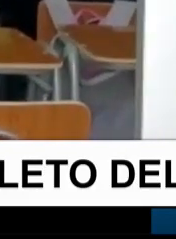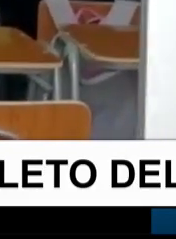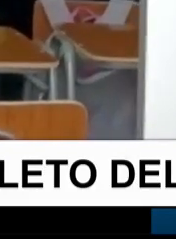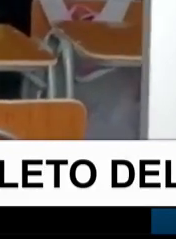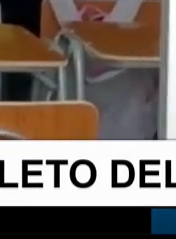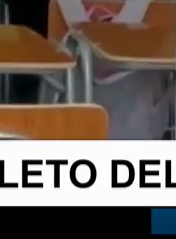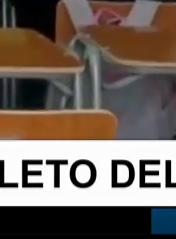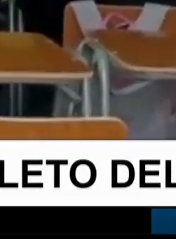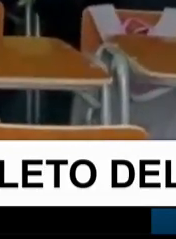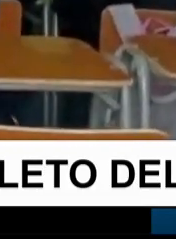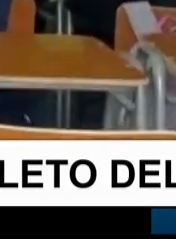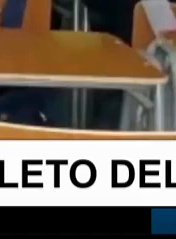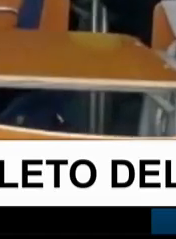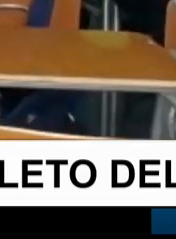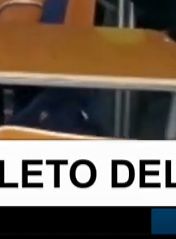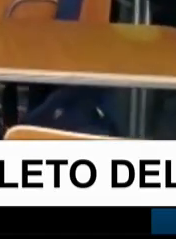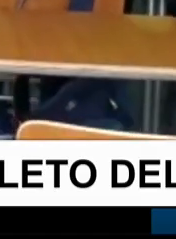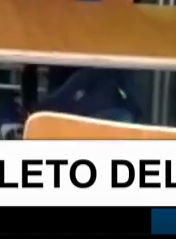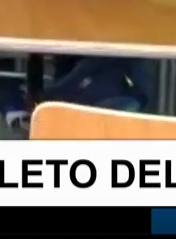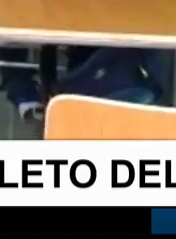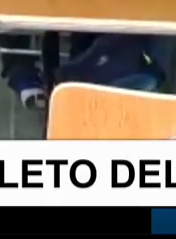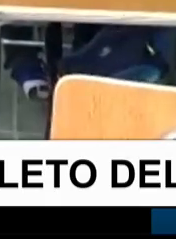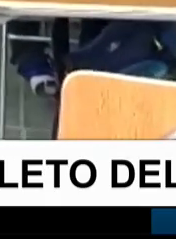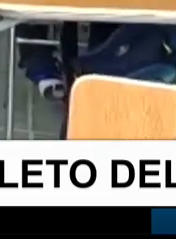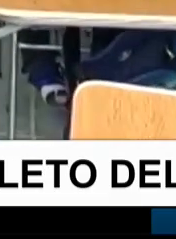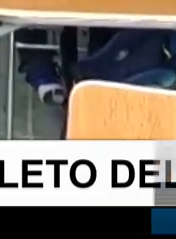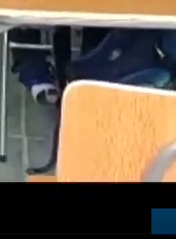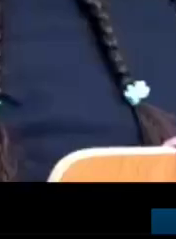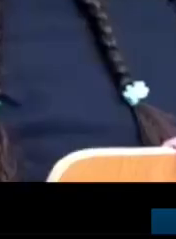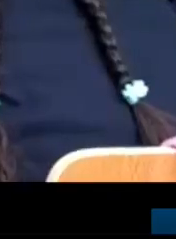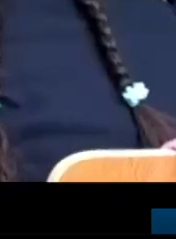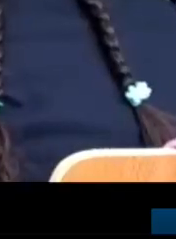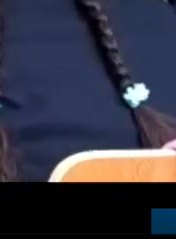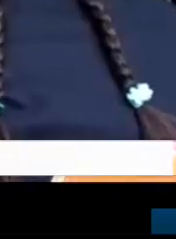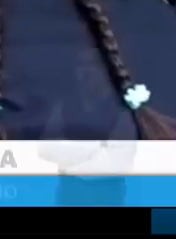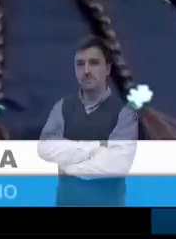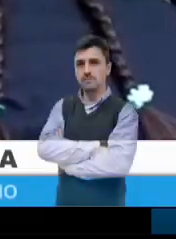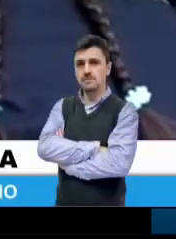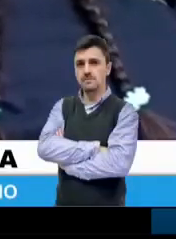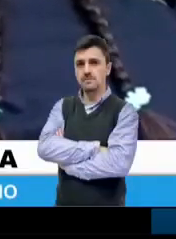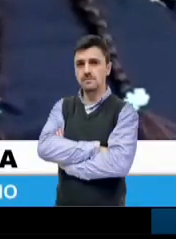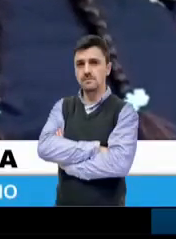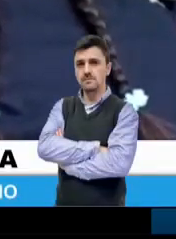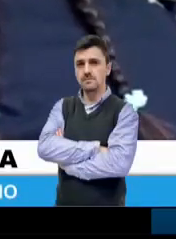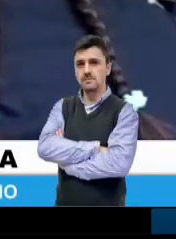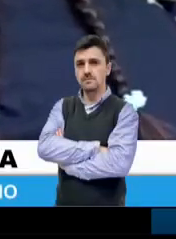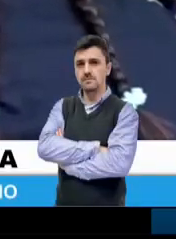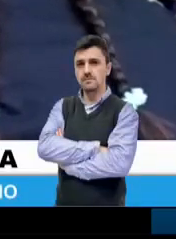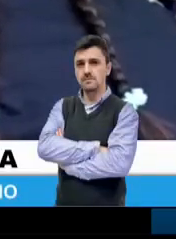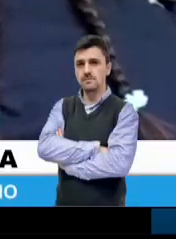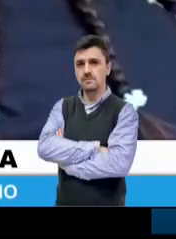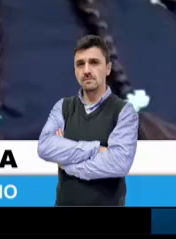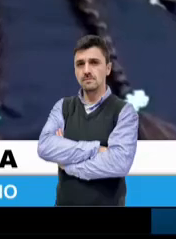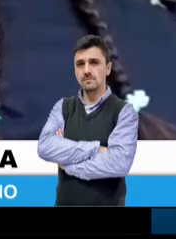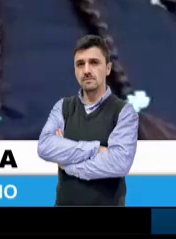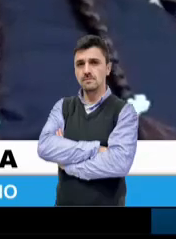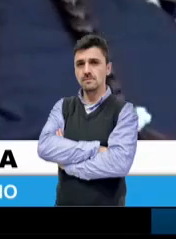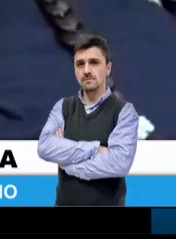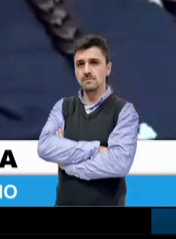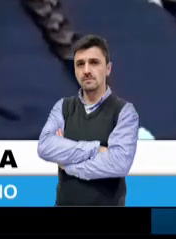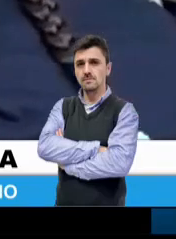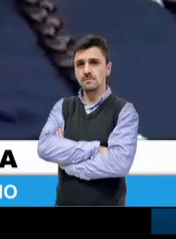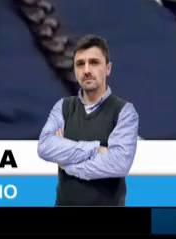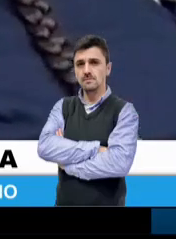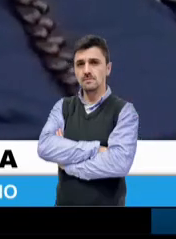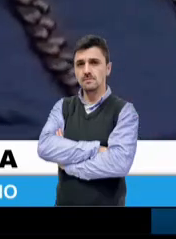a tener que conformarnos con esto. El ministro de Educación, Marco Antonio Ávila, entregó un balance de los recintos educativos afectados por la emergencia en la zona. Destacó